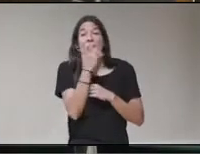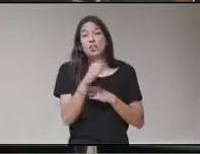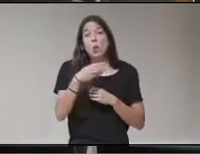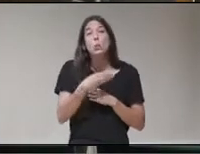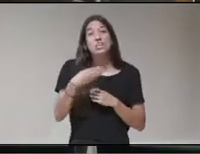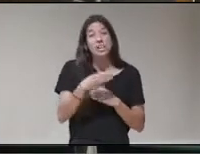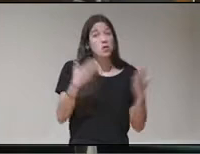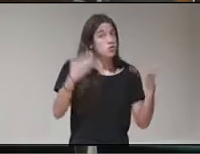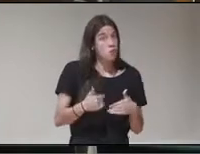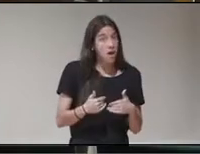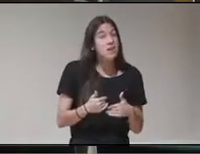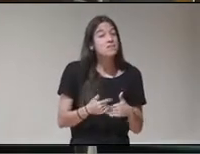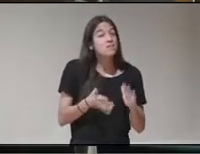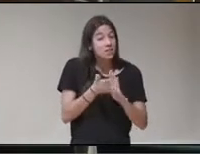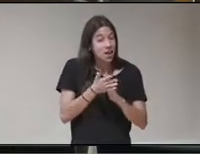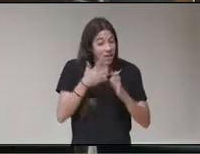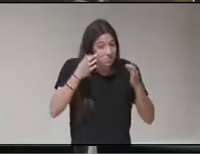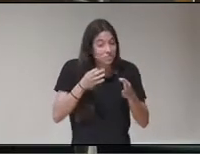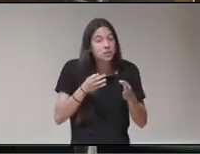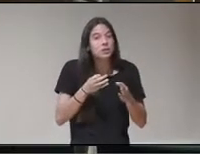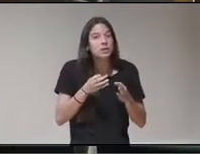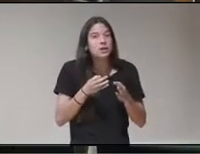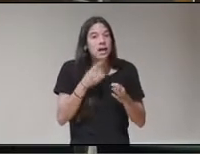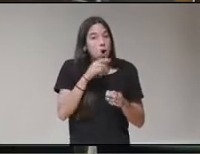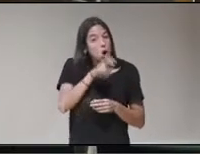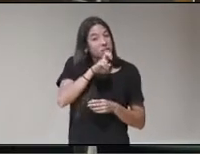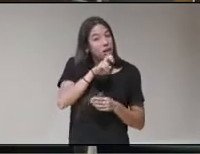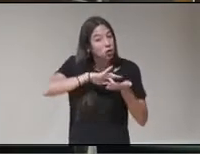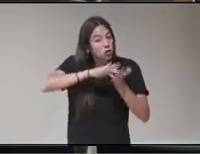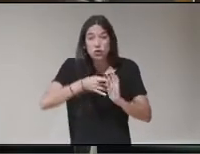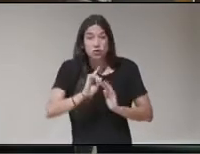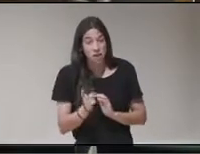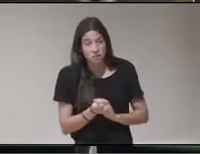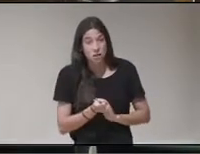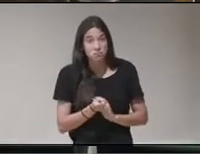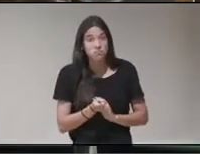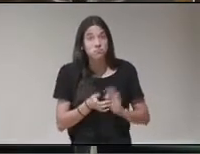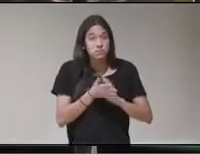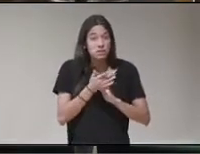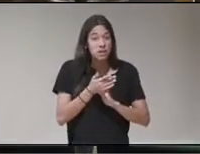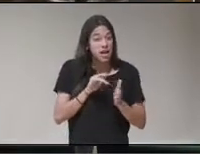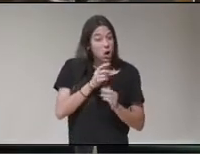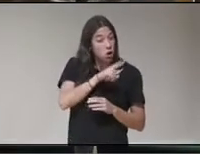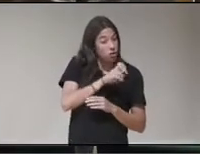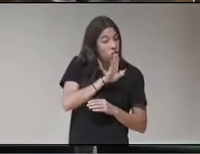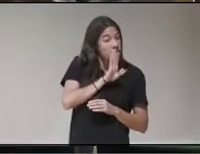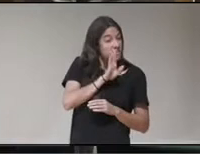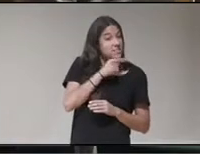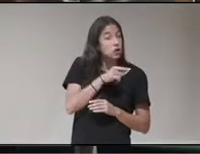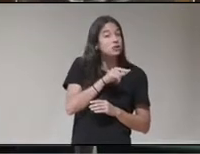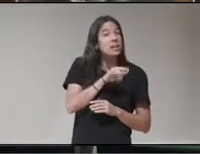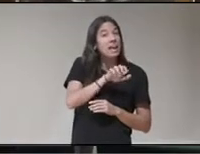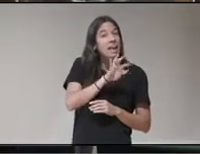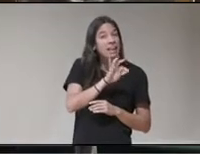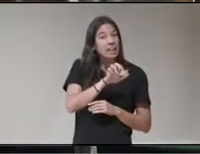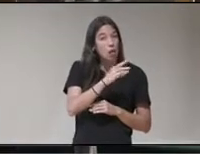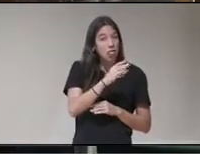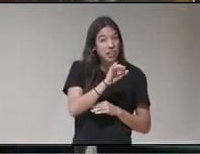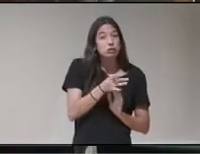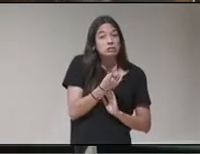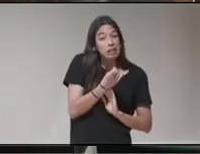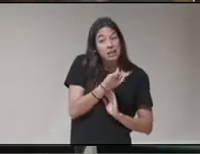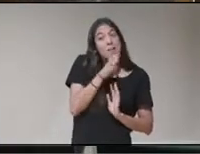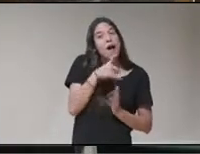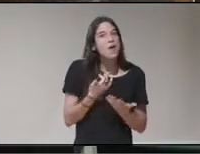butírico, entonces no hay quien consuma aquel oxígeno que llegaba a los enterocitos desde el medio interno. Por lo tanto, ese